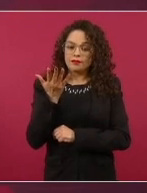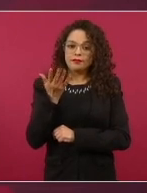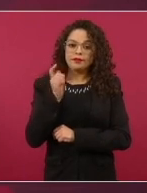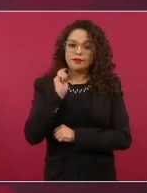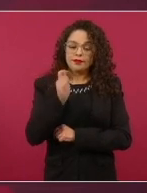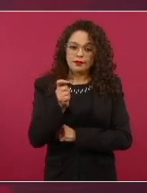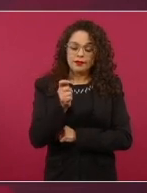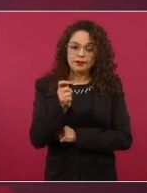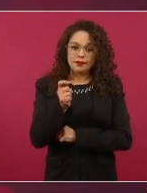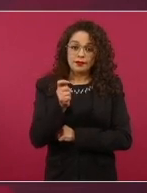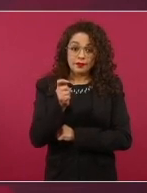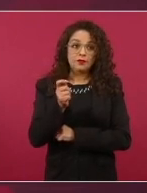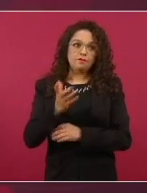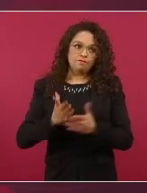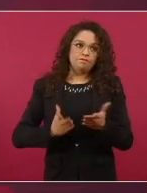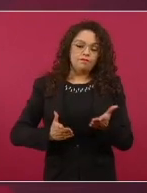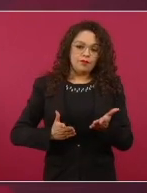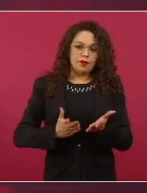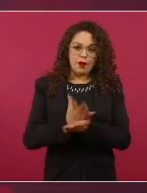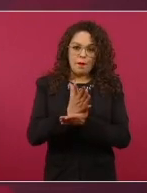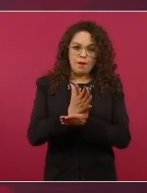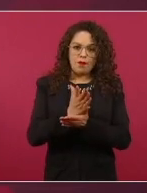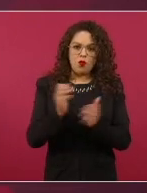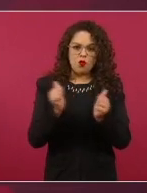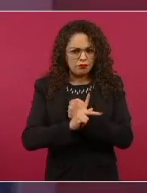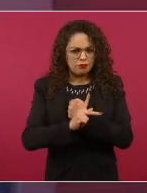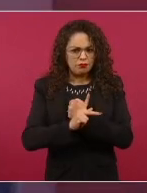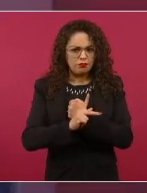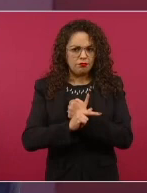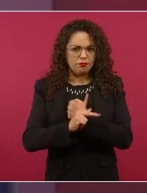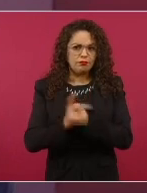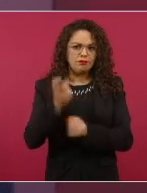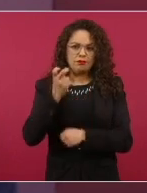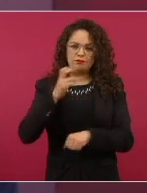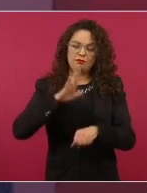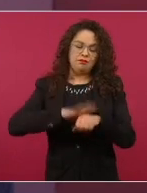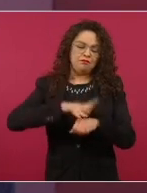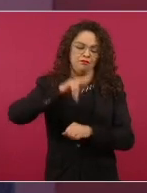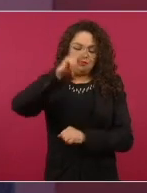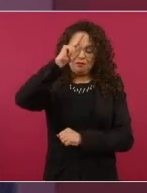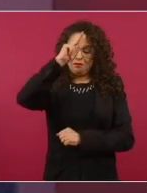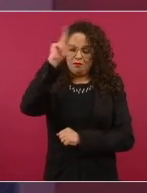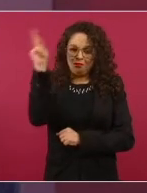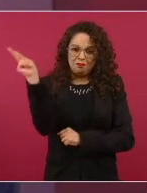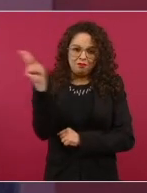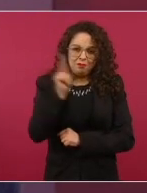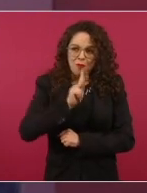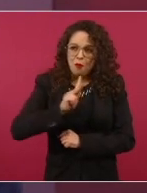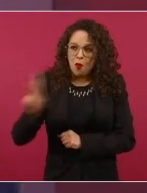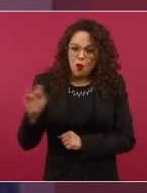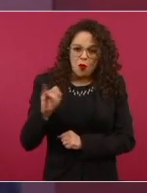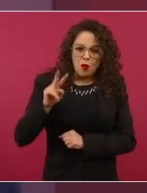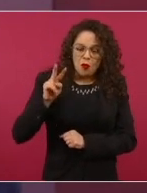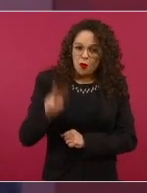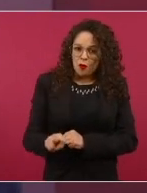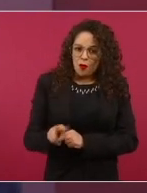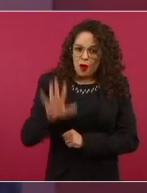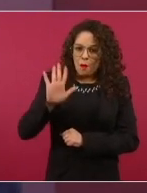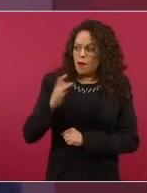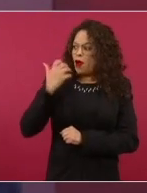en la vida pública de otro país, o sea, invadir a otro país